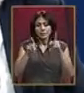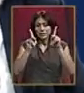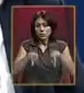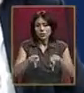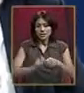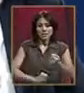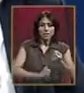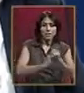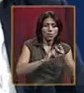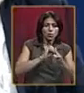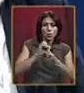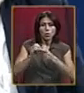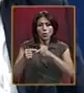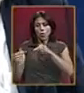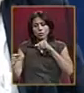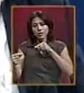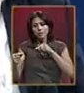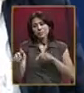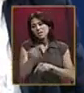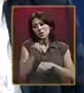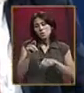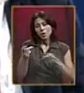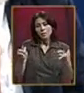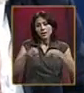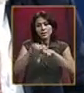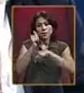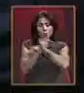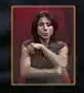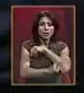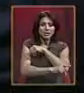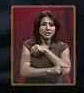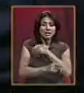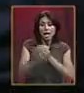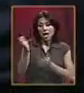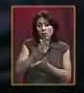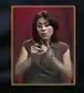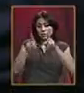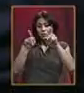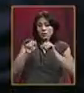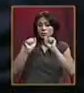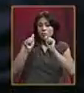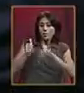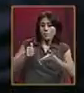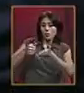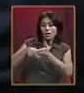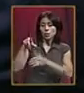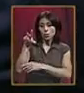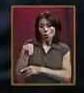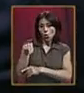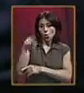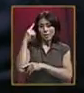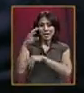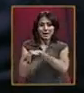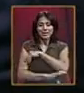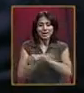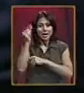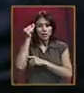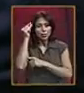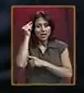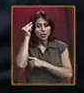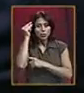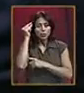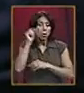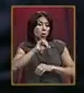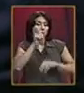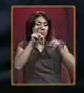del mundo, ¿verdad? Que hay gente que puede votar por un no para castigar al gobierno, independientemente del tema, y otros que pueden votar por el sí, ya